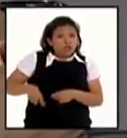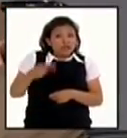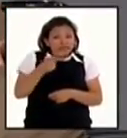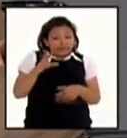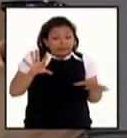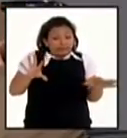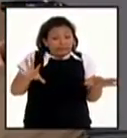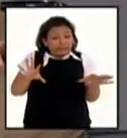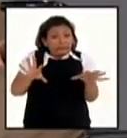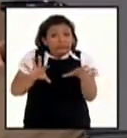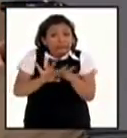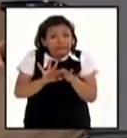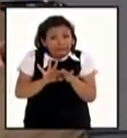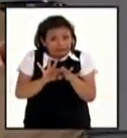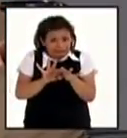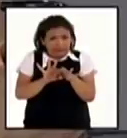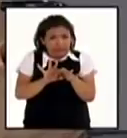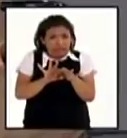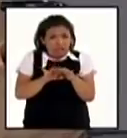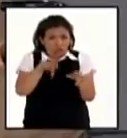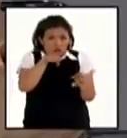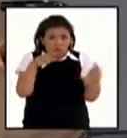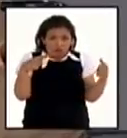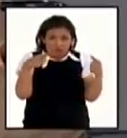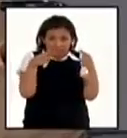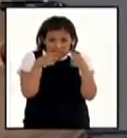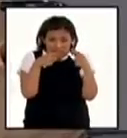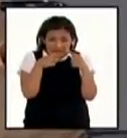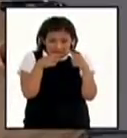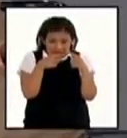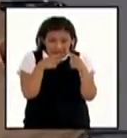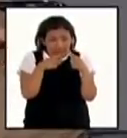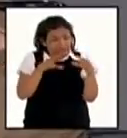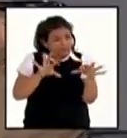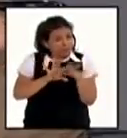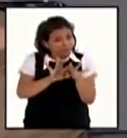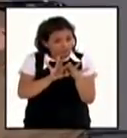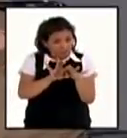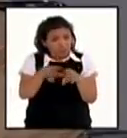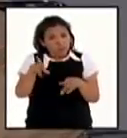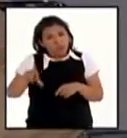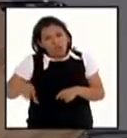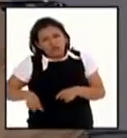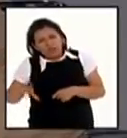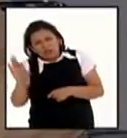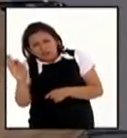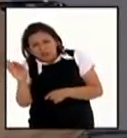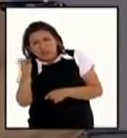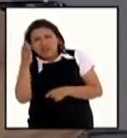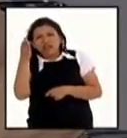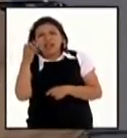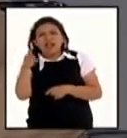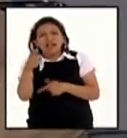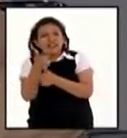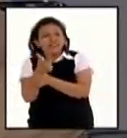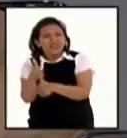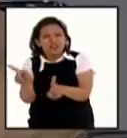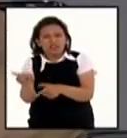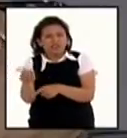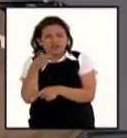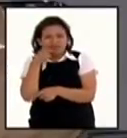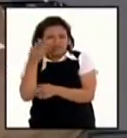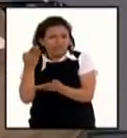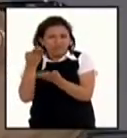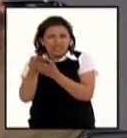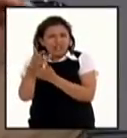ceñido a la doctrina de la Iglesia. Y el gobierno federal, los liberales planteaban que había